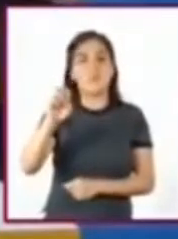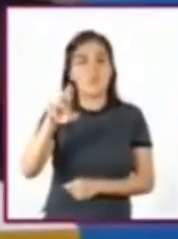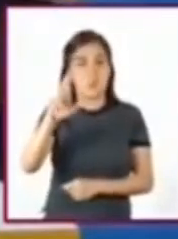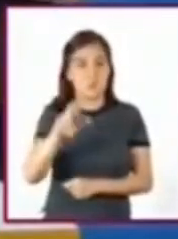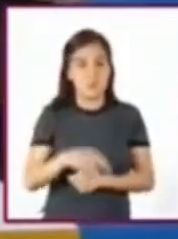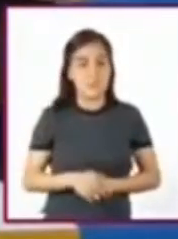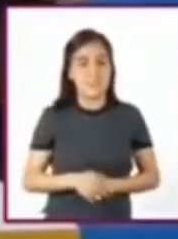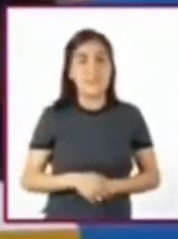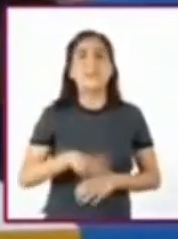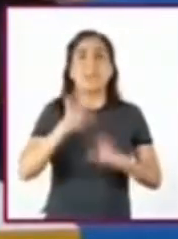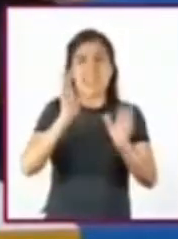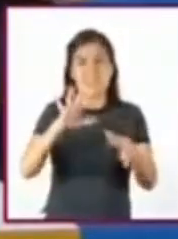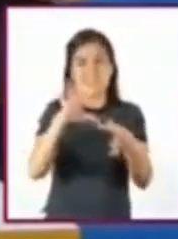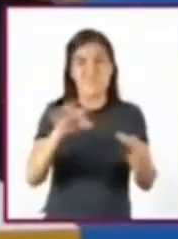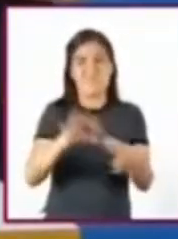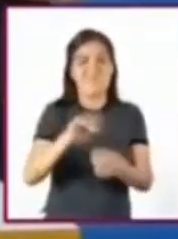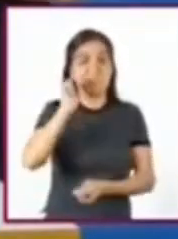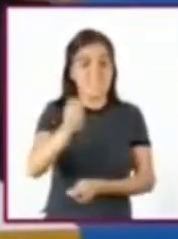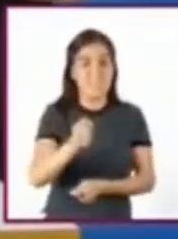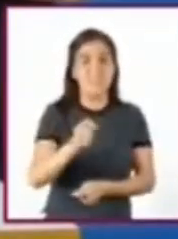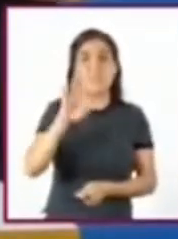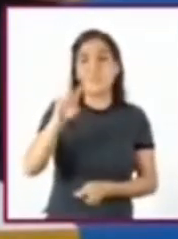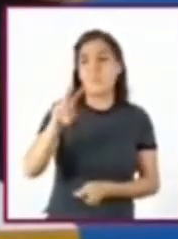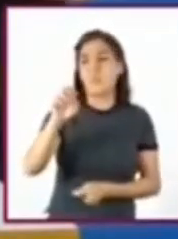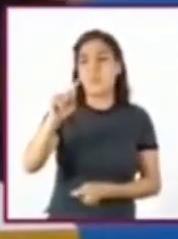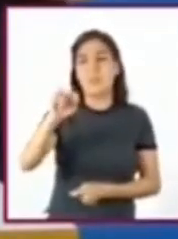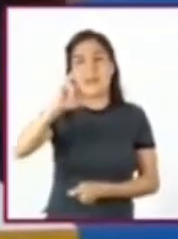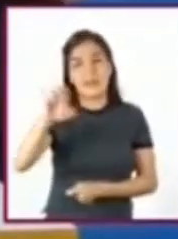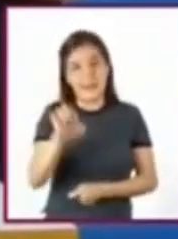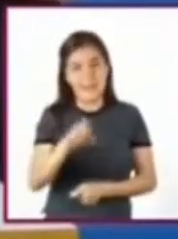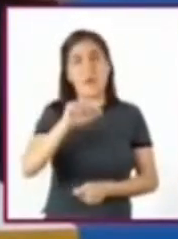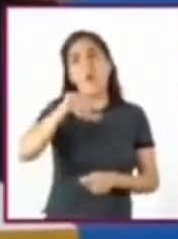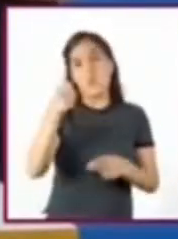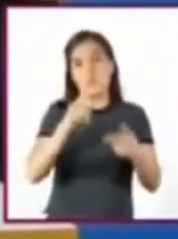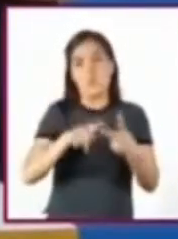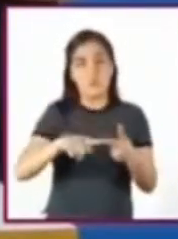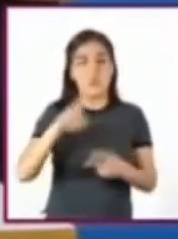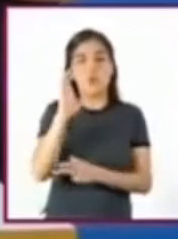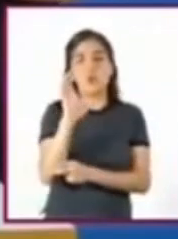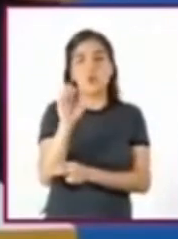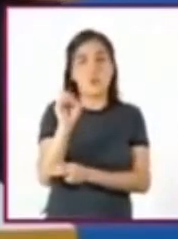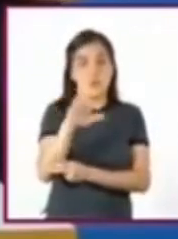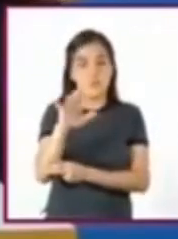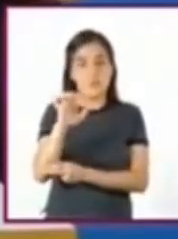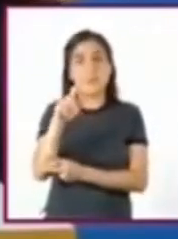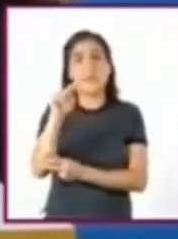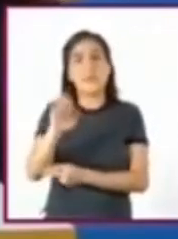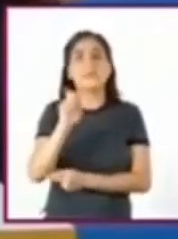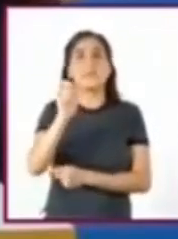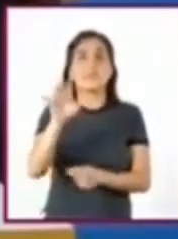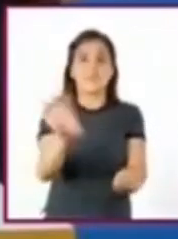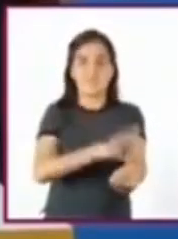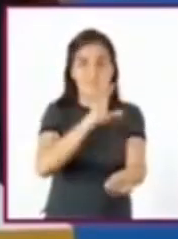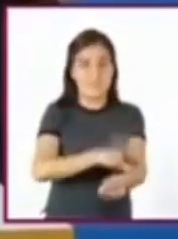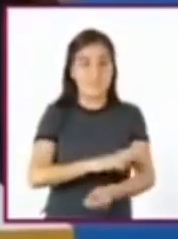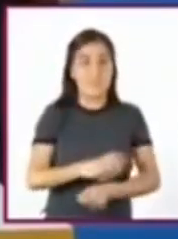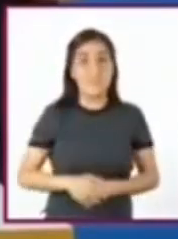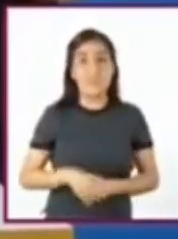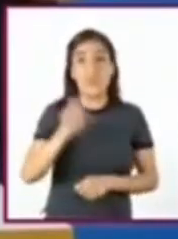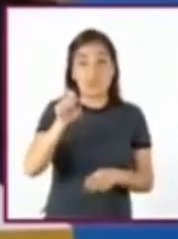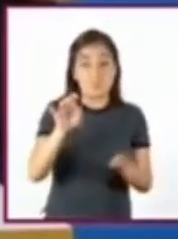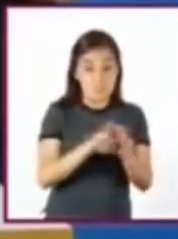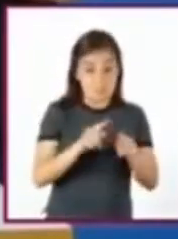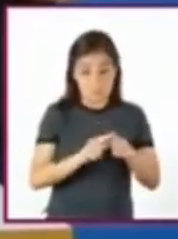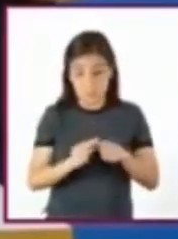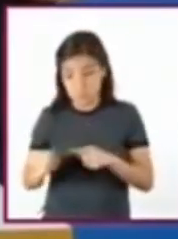poco sobre el voltaje y la corriente. El voltaje de la pila determina el impulso de la corriente eléctrica al viajar a través